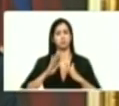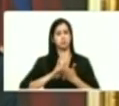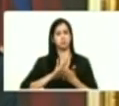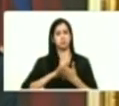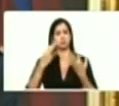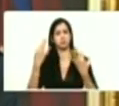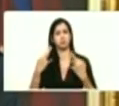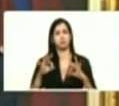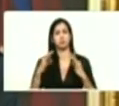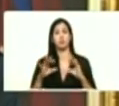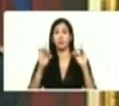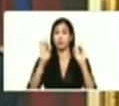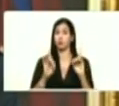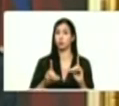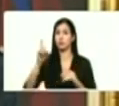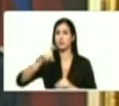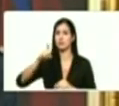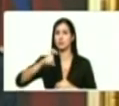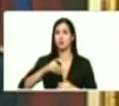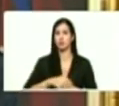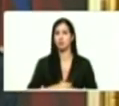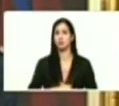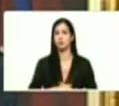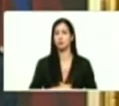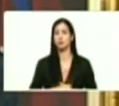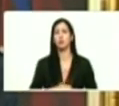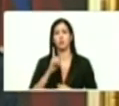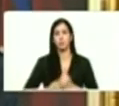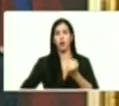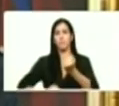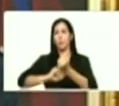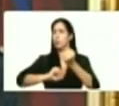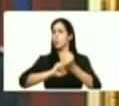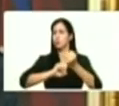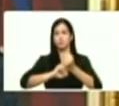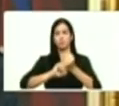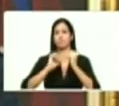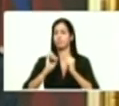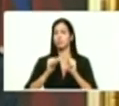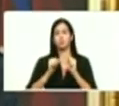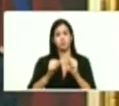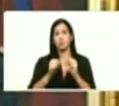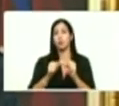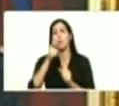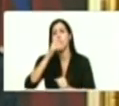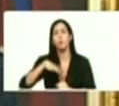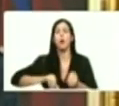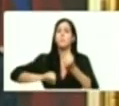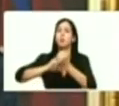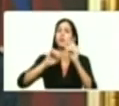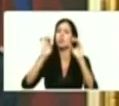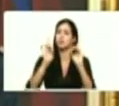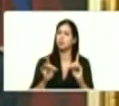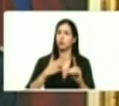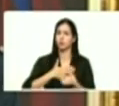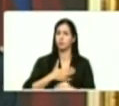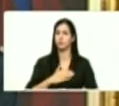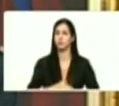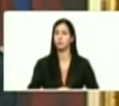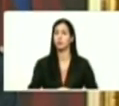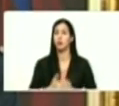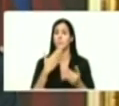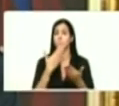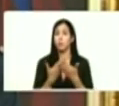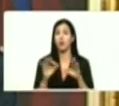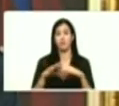que esta medida necesaria sea apoyada activamente por nuestro pueblo en la calle yo les pido a ustedes